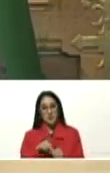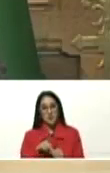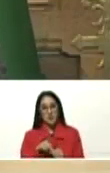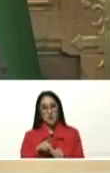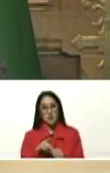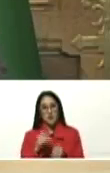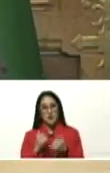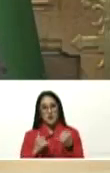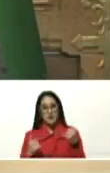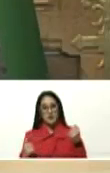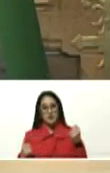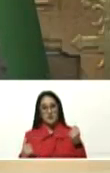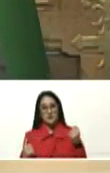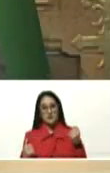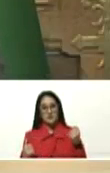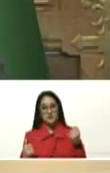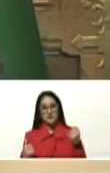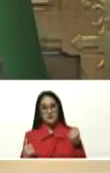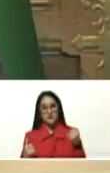energía,